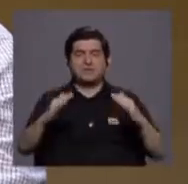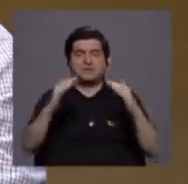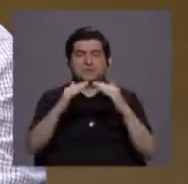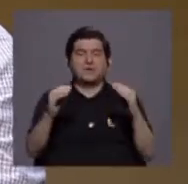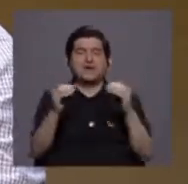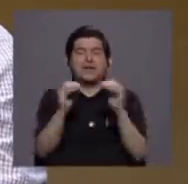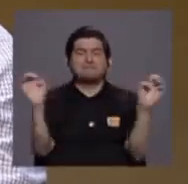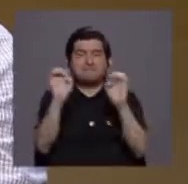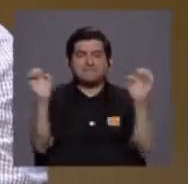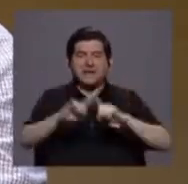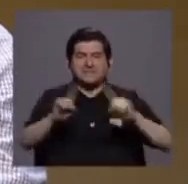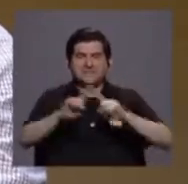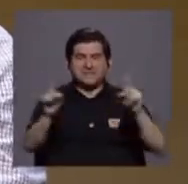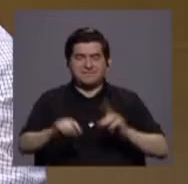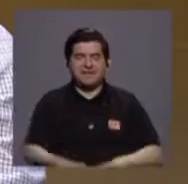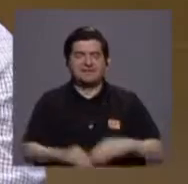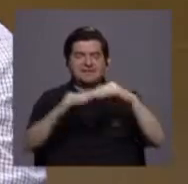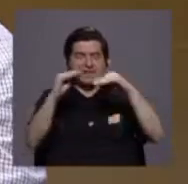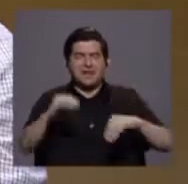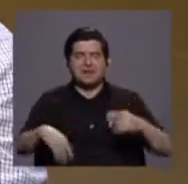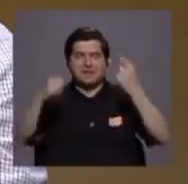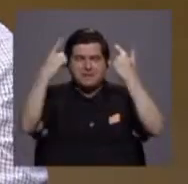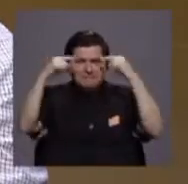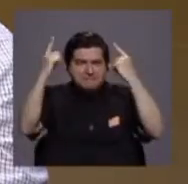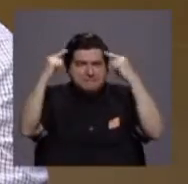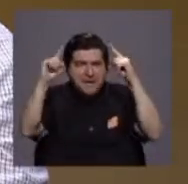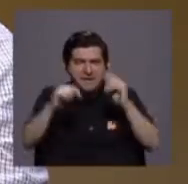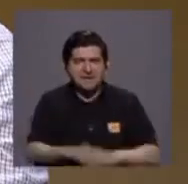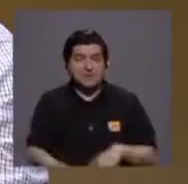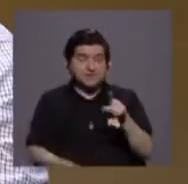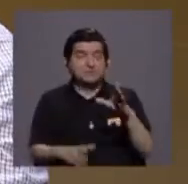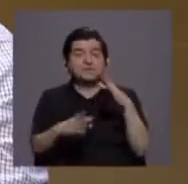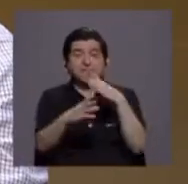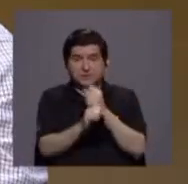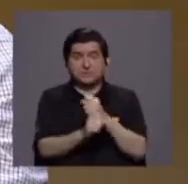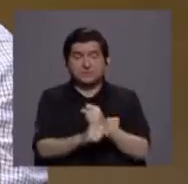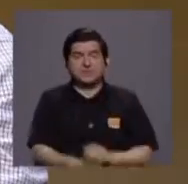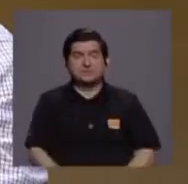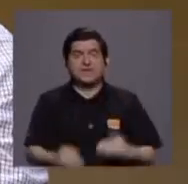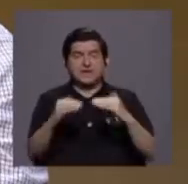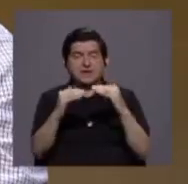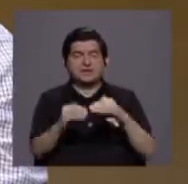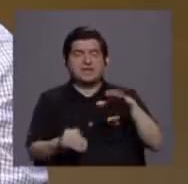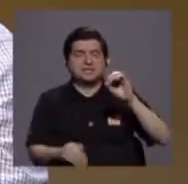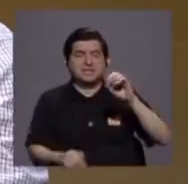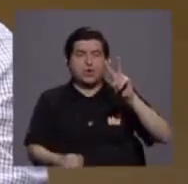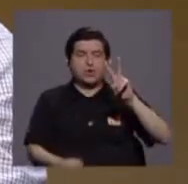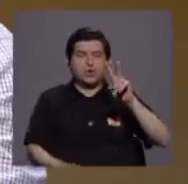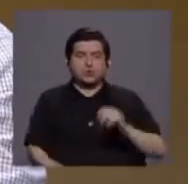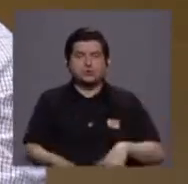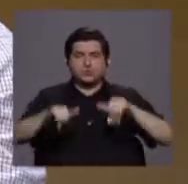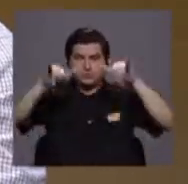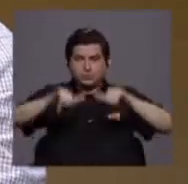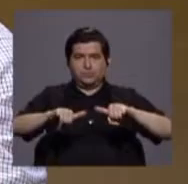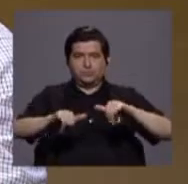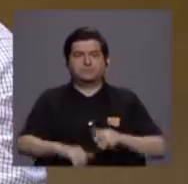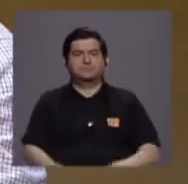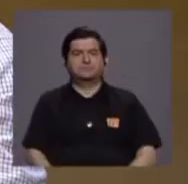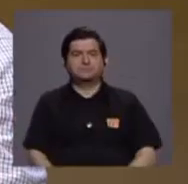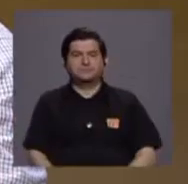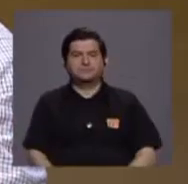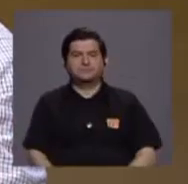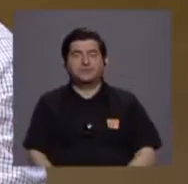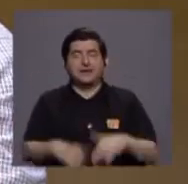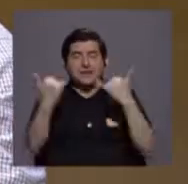más energía diferente, menos eficiente, y entonces pareciera que eso ha hecho que los niveles de CO2 se mantengan. Entonces, una